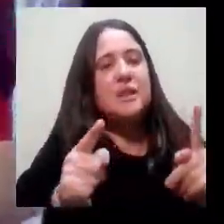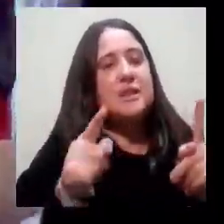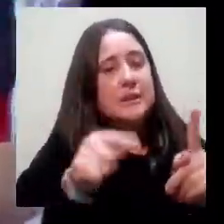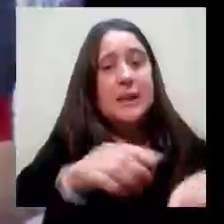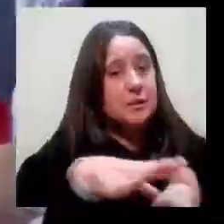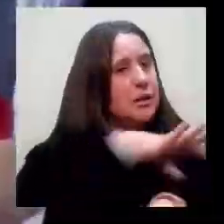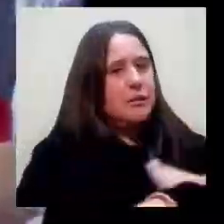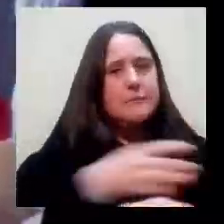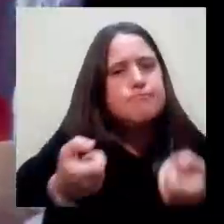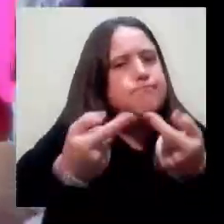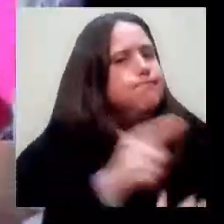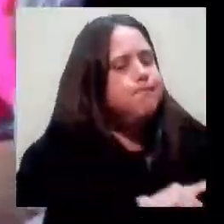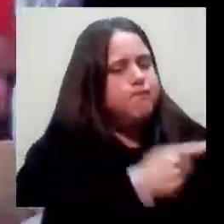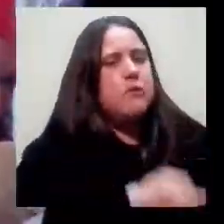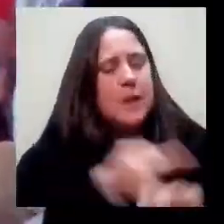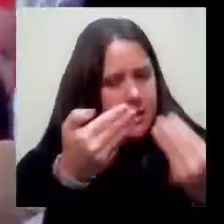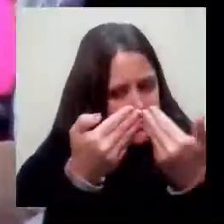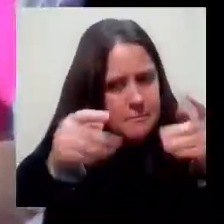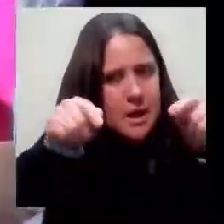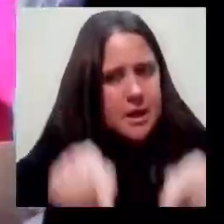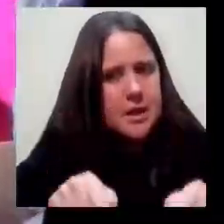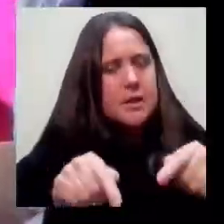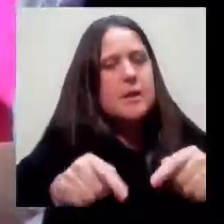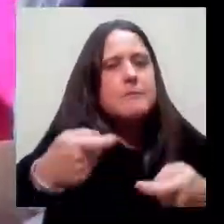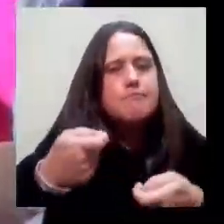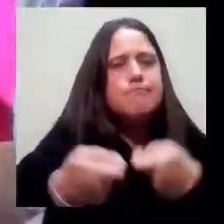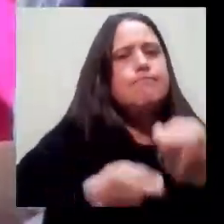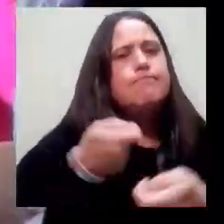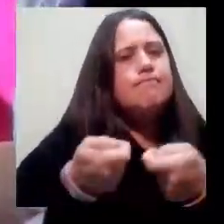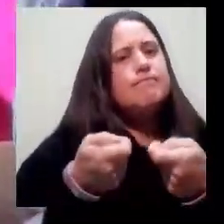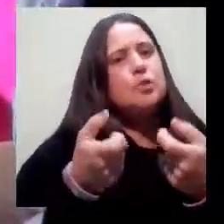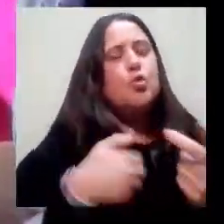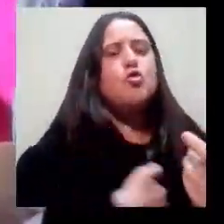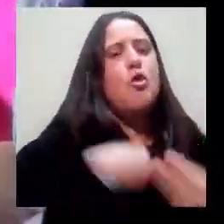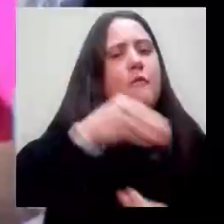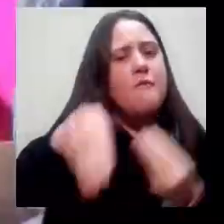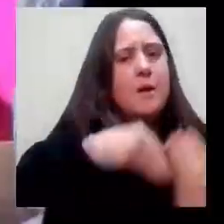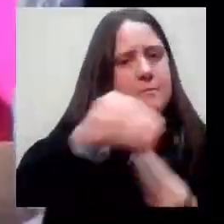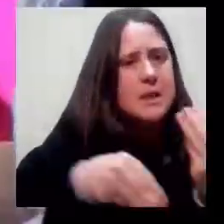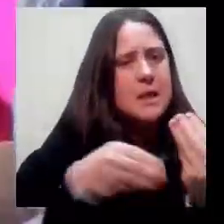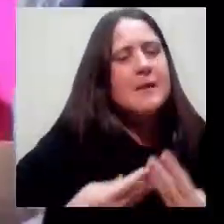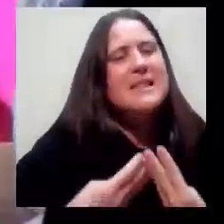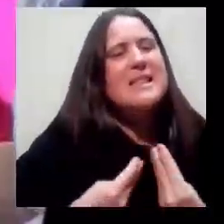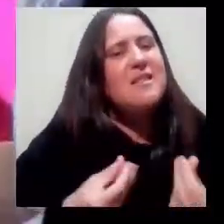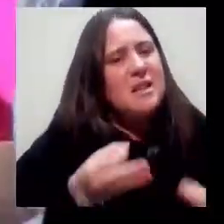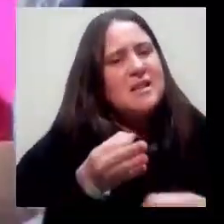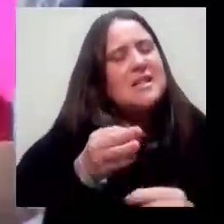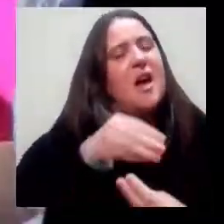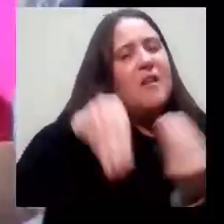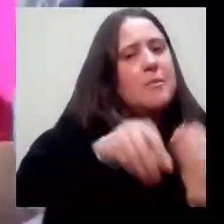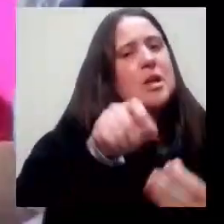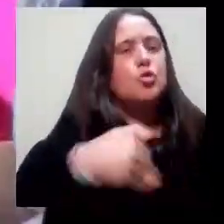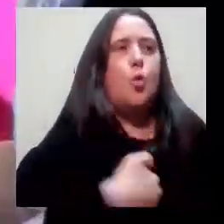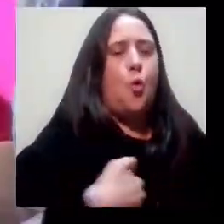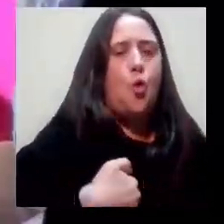fortalecer, hay que empezar desde inicial, hay que fortalecer el rol de las familias, sensibilizar a las familias en su rol,